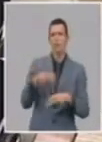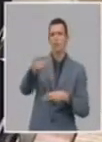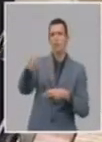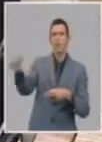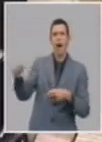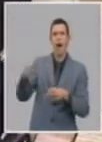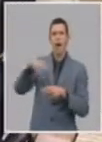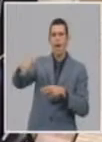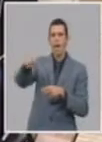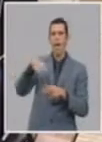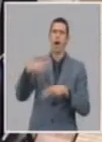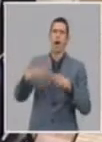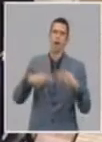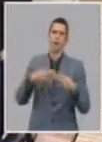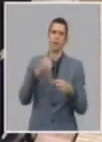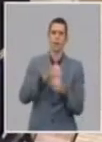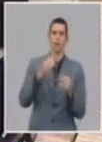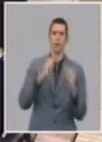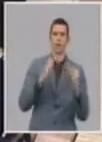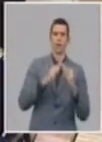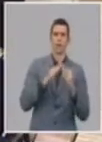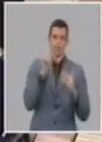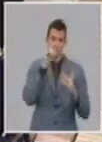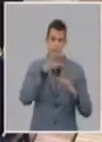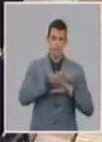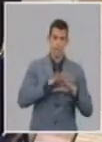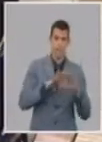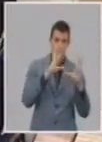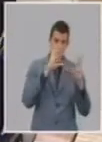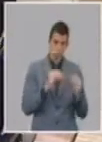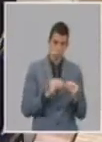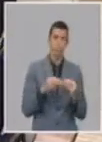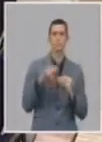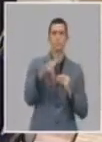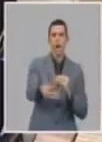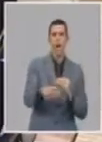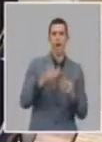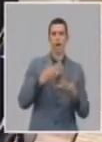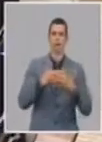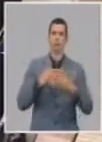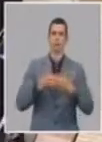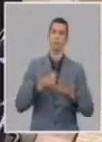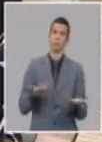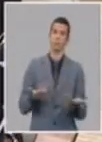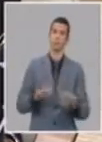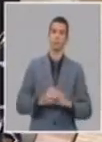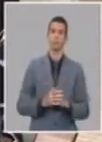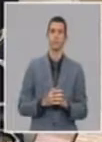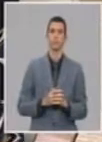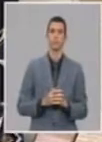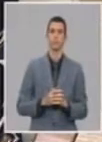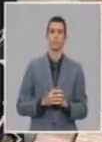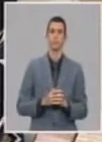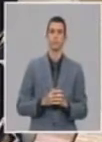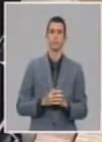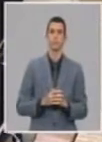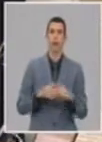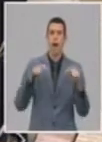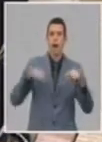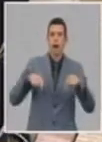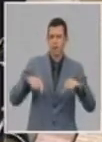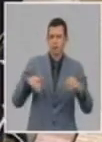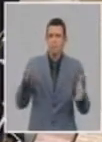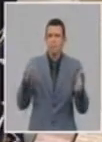trabajo que se han identificado y que el trabajador puede realizar a distancia. Lo que hay que hacer en estos momentos es una evaluación correcta,